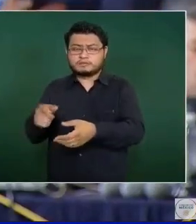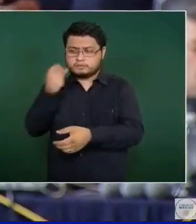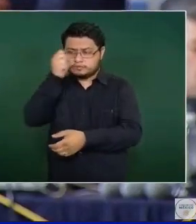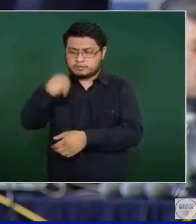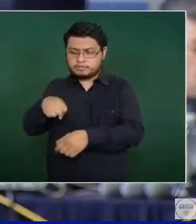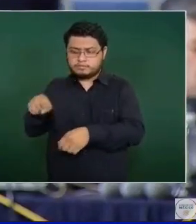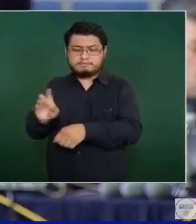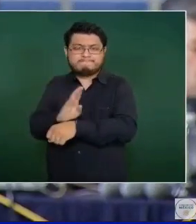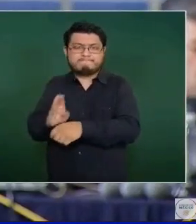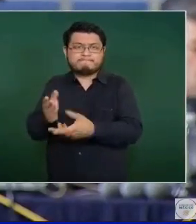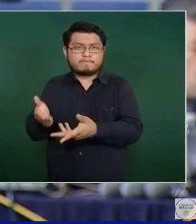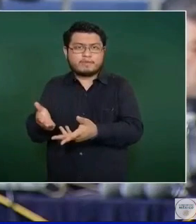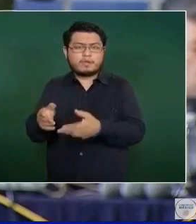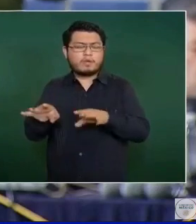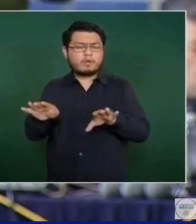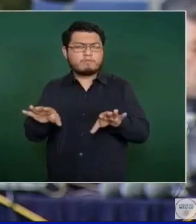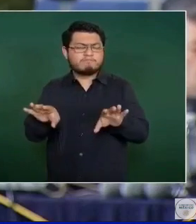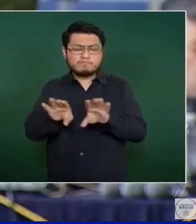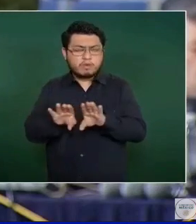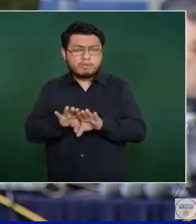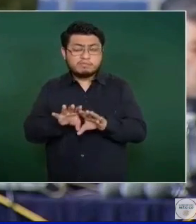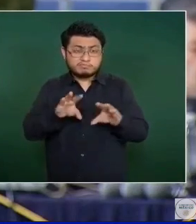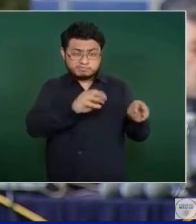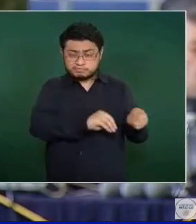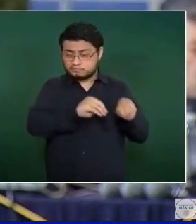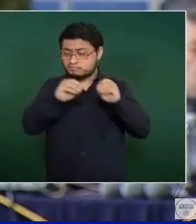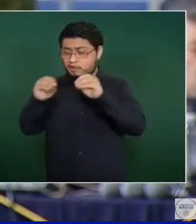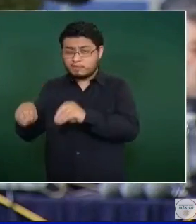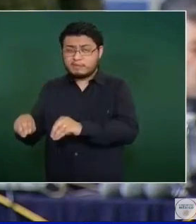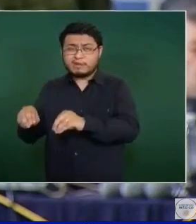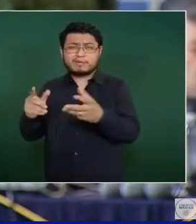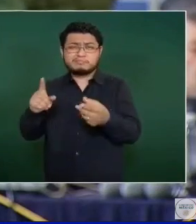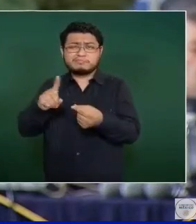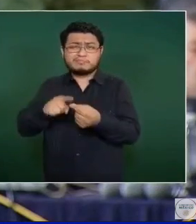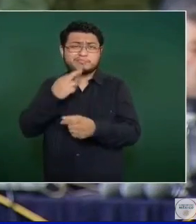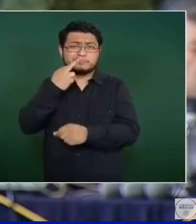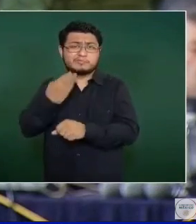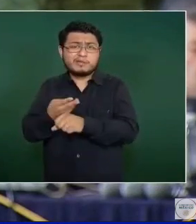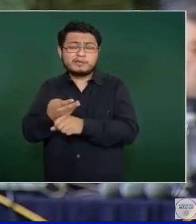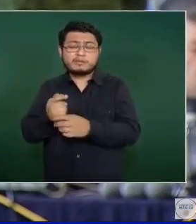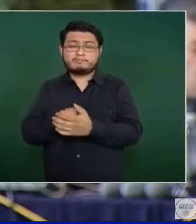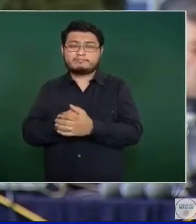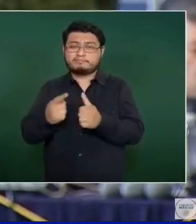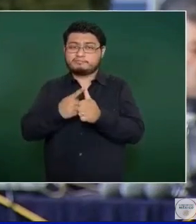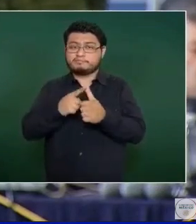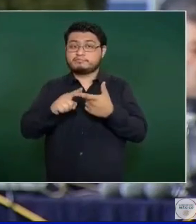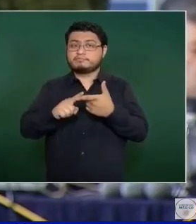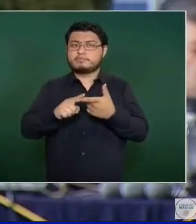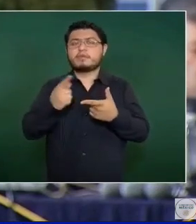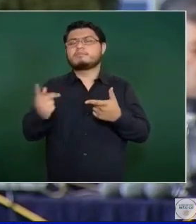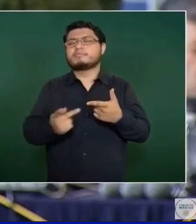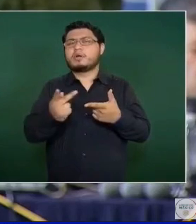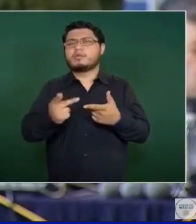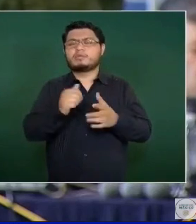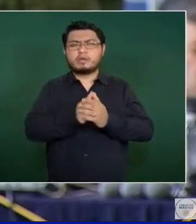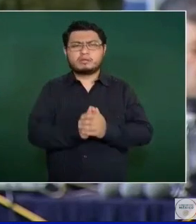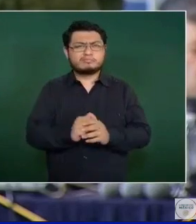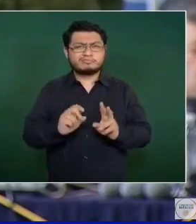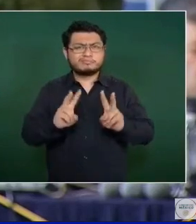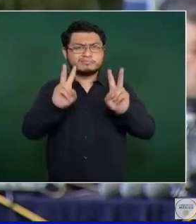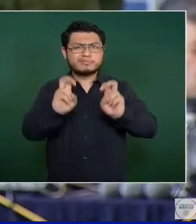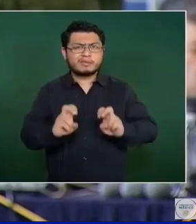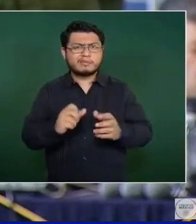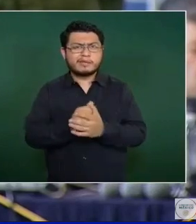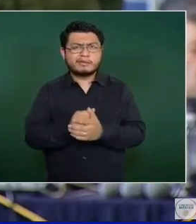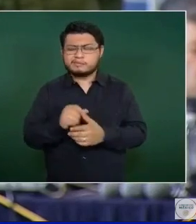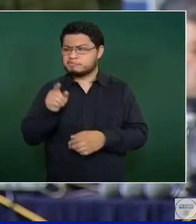esto se podría hacer, si es en efecto del gobierno federal. Y preguntarle qué opina de que sea José Woldenberg el único orador en